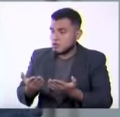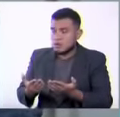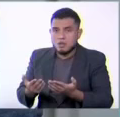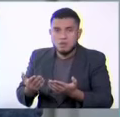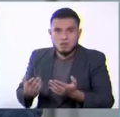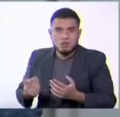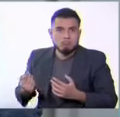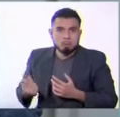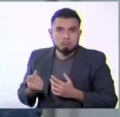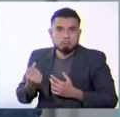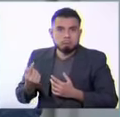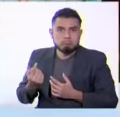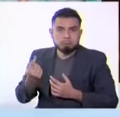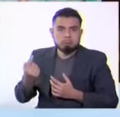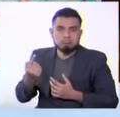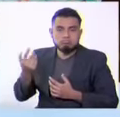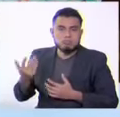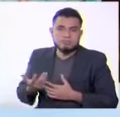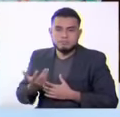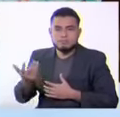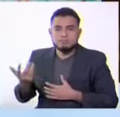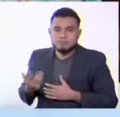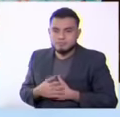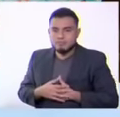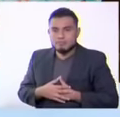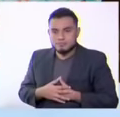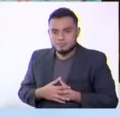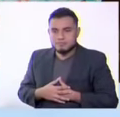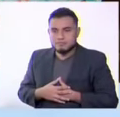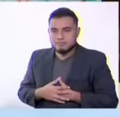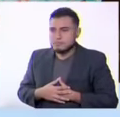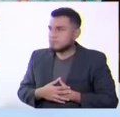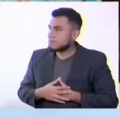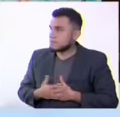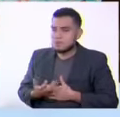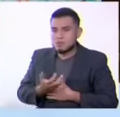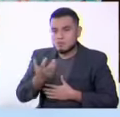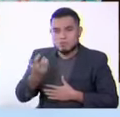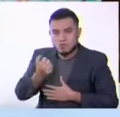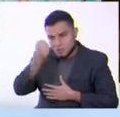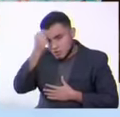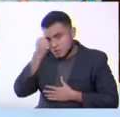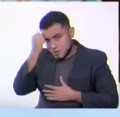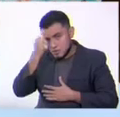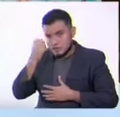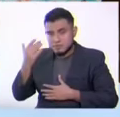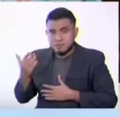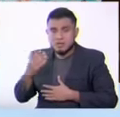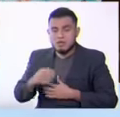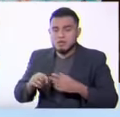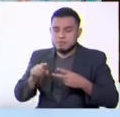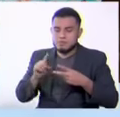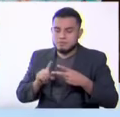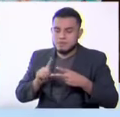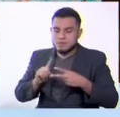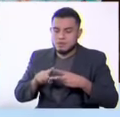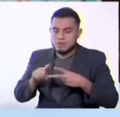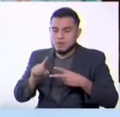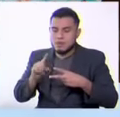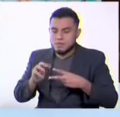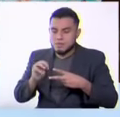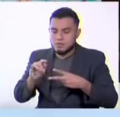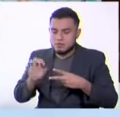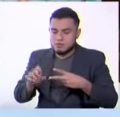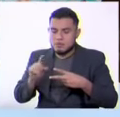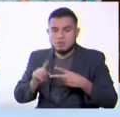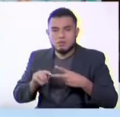evolución de estas. Muy bien, hemos aprendido acerca de la mitosis y de la meiosis en